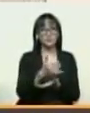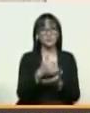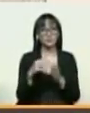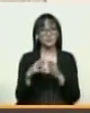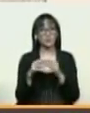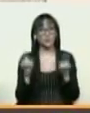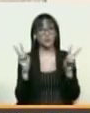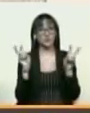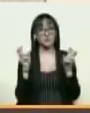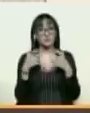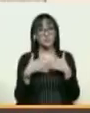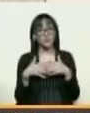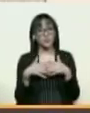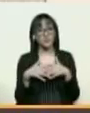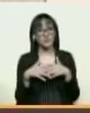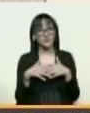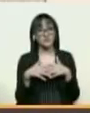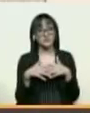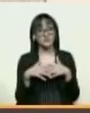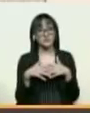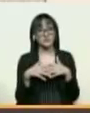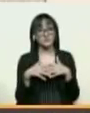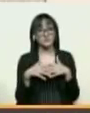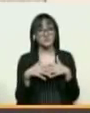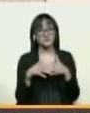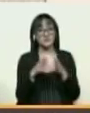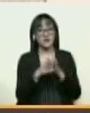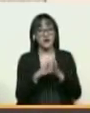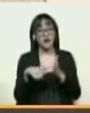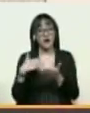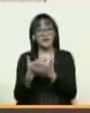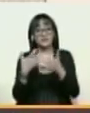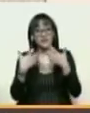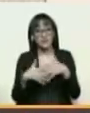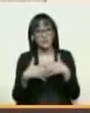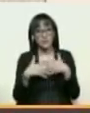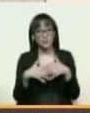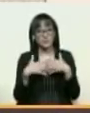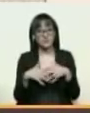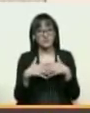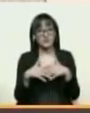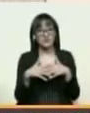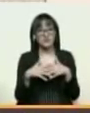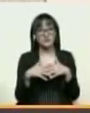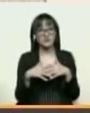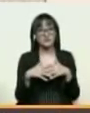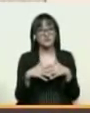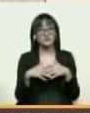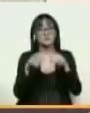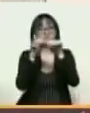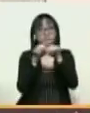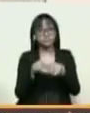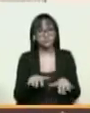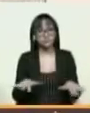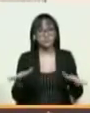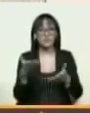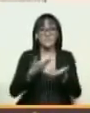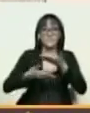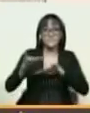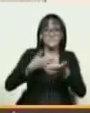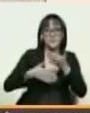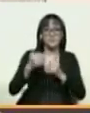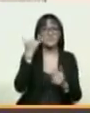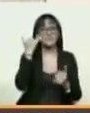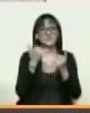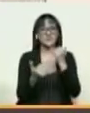desde los productores primarios, pasando por la agroindustria, los sectores distributivos y la comercialización